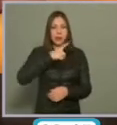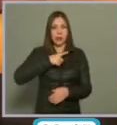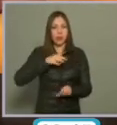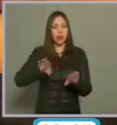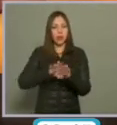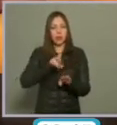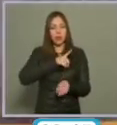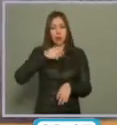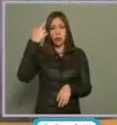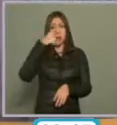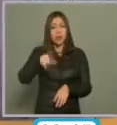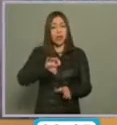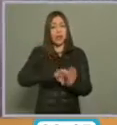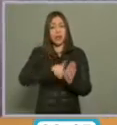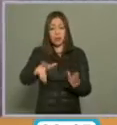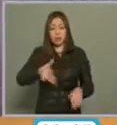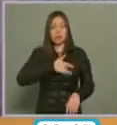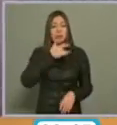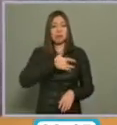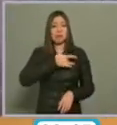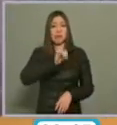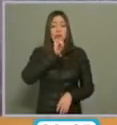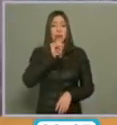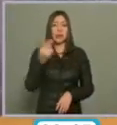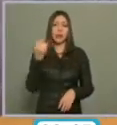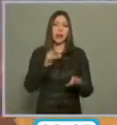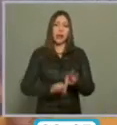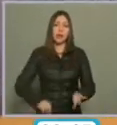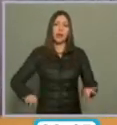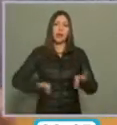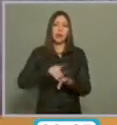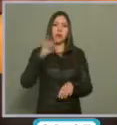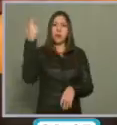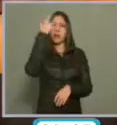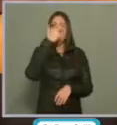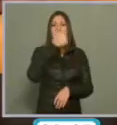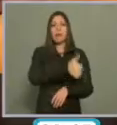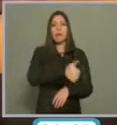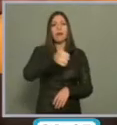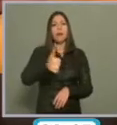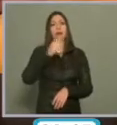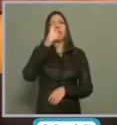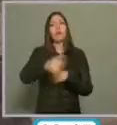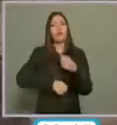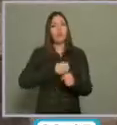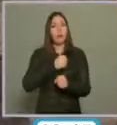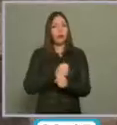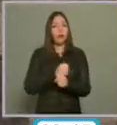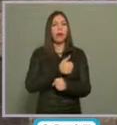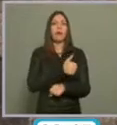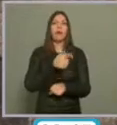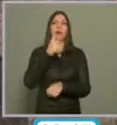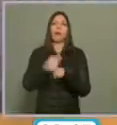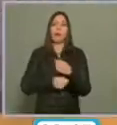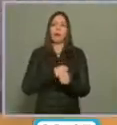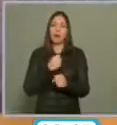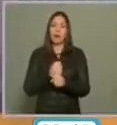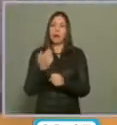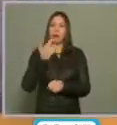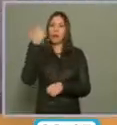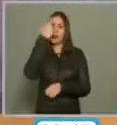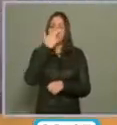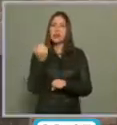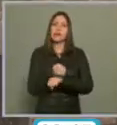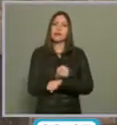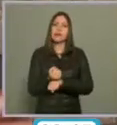Como es asintomático, súper importante que nos hagamos ese chequeo anual del que hemos hablado tantas veces aquí en el programa. Ahora, hablando de una ¿no?